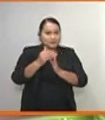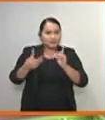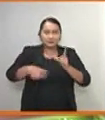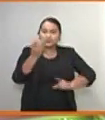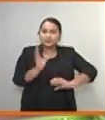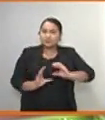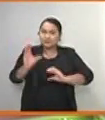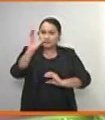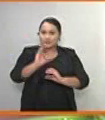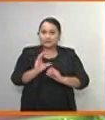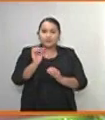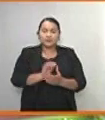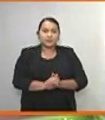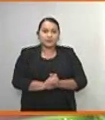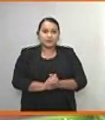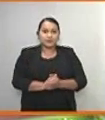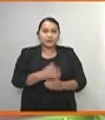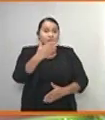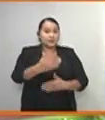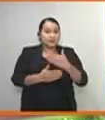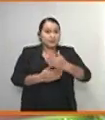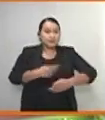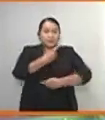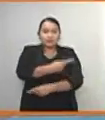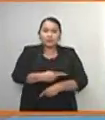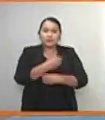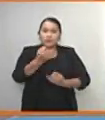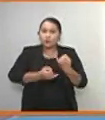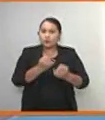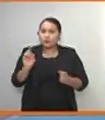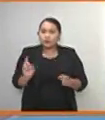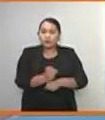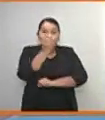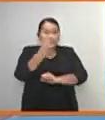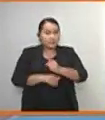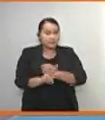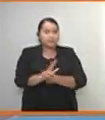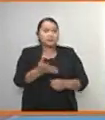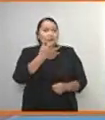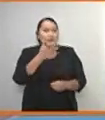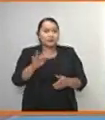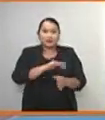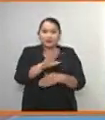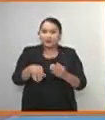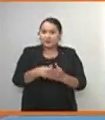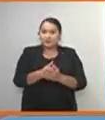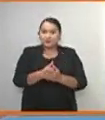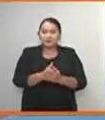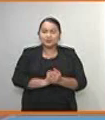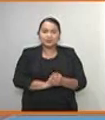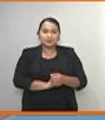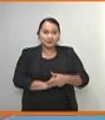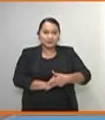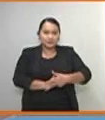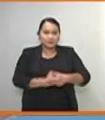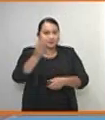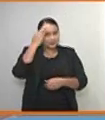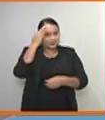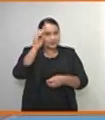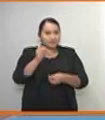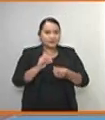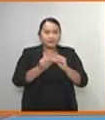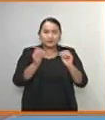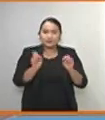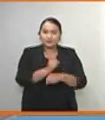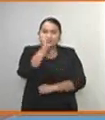su jugada doble. Continúa la diversión pegando y ganando con Pega 3. Les deseo mucha suerte, porque conoceremos el primer